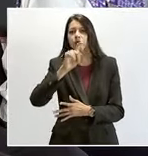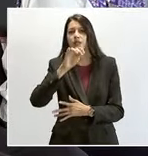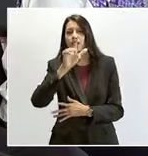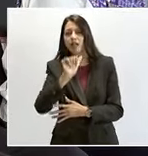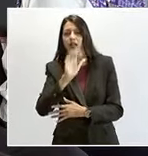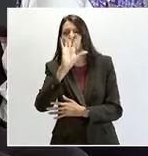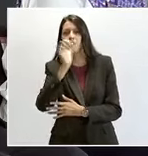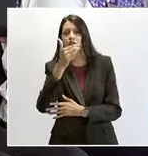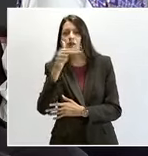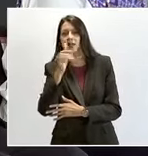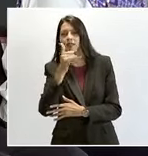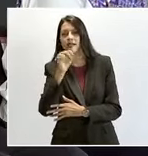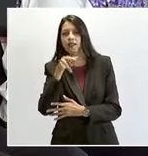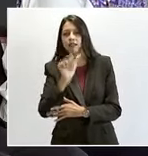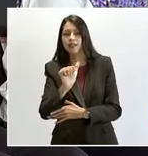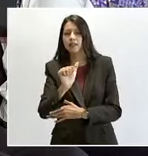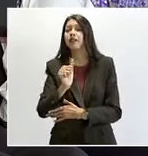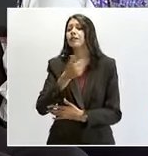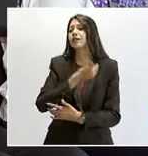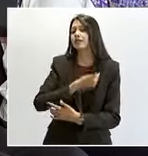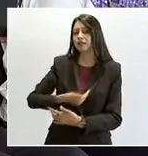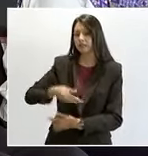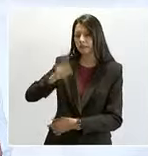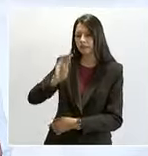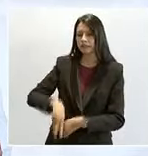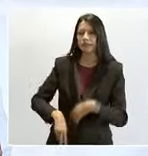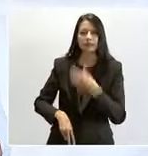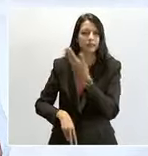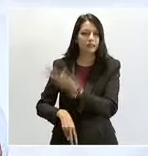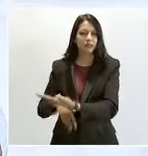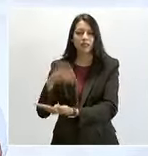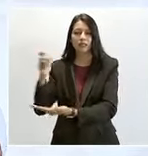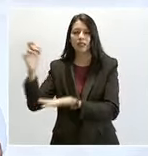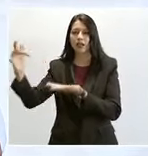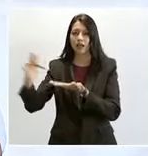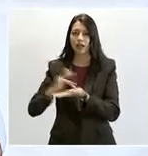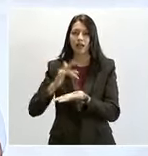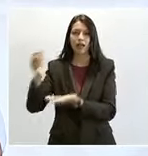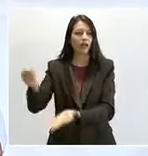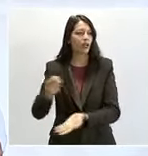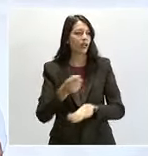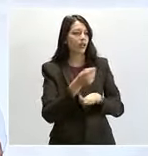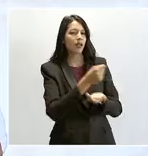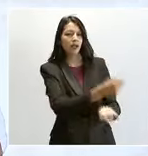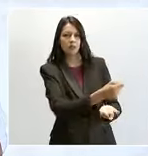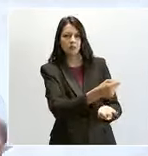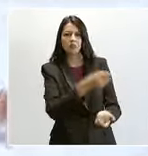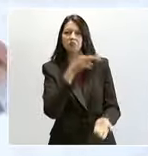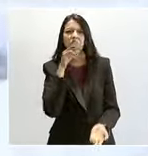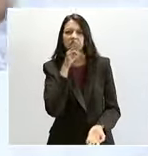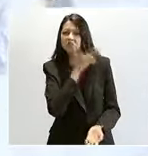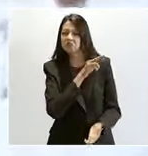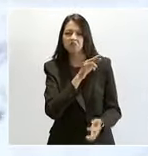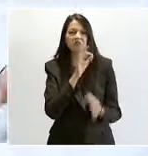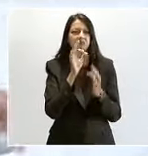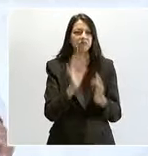presidente de verdad que ese apoyo llegó de manera directa ya